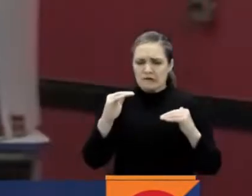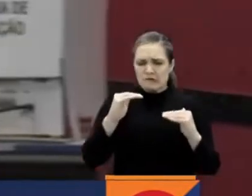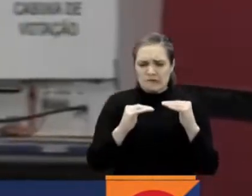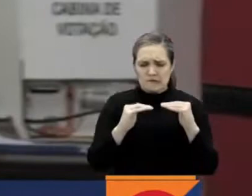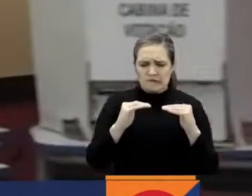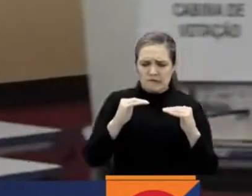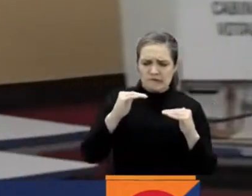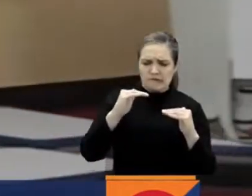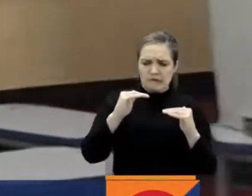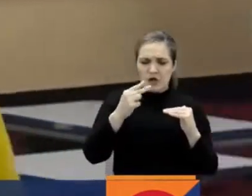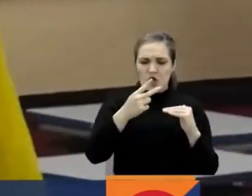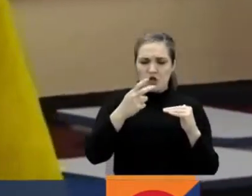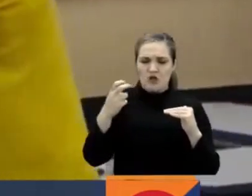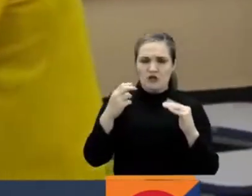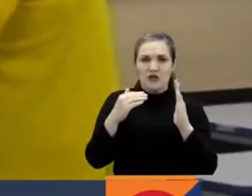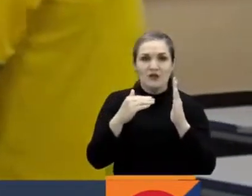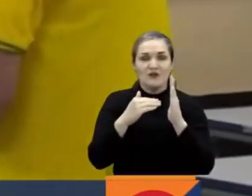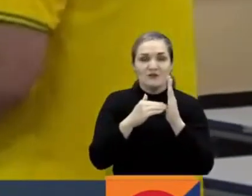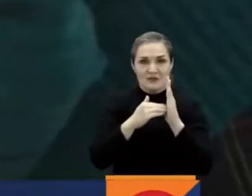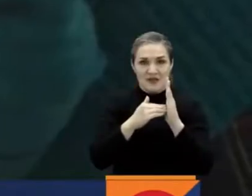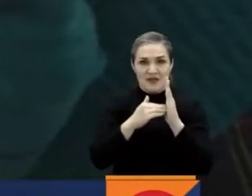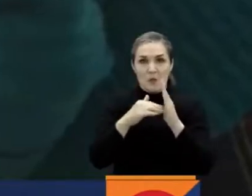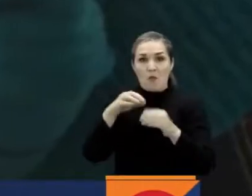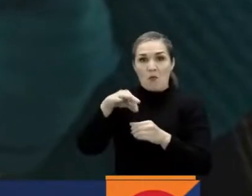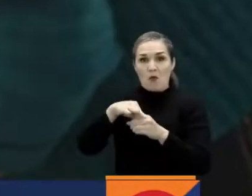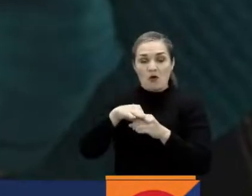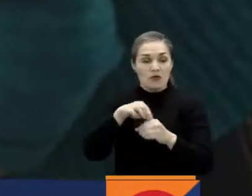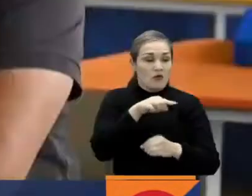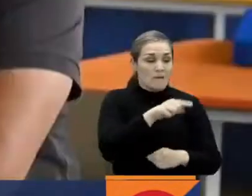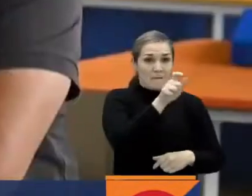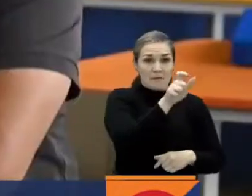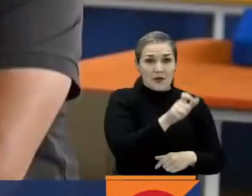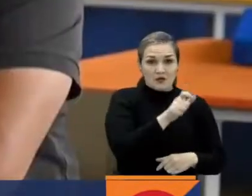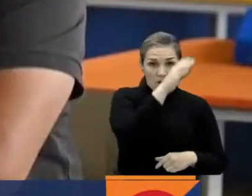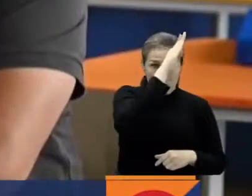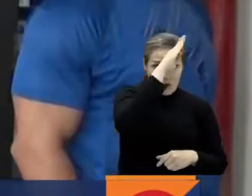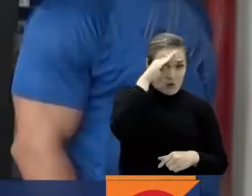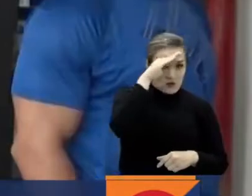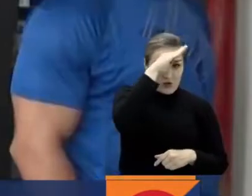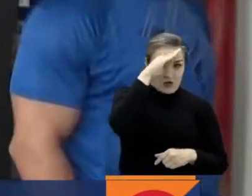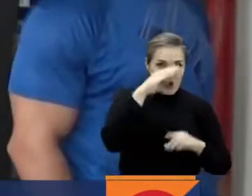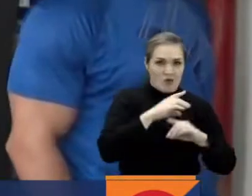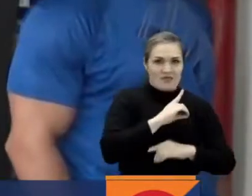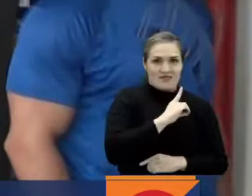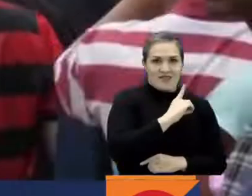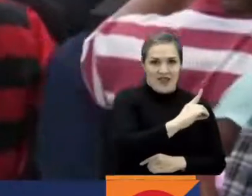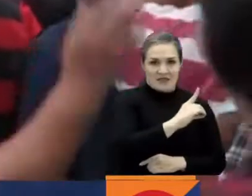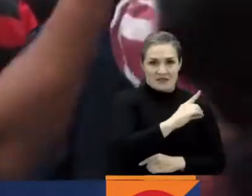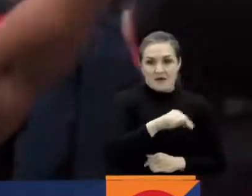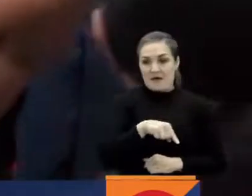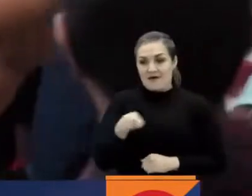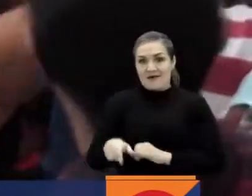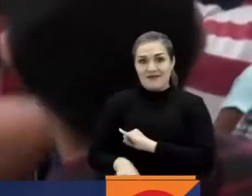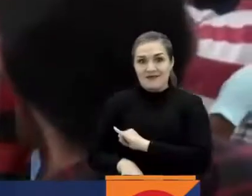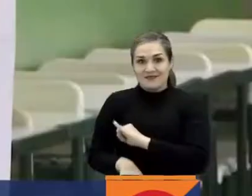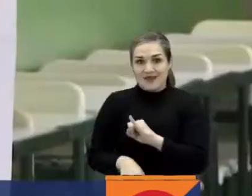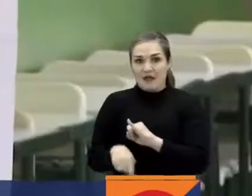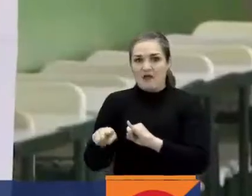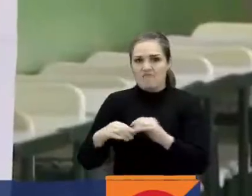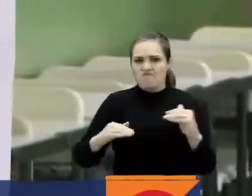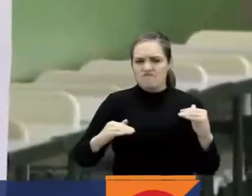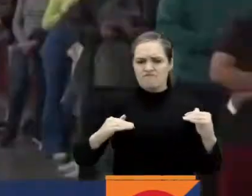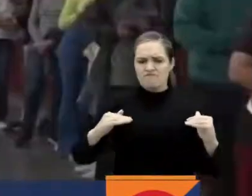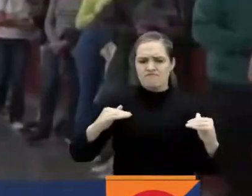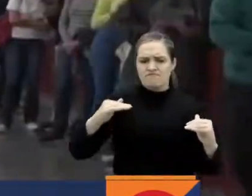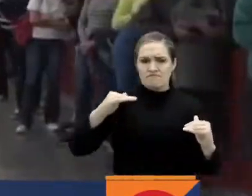al actual presidente de ultraderecha, Jair Bolsonaro. Las urnas fueron cerradas a las 5 de la tarde, hora local, y hasta el momento ha